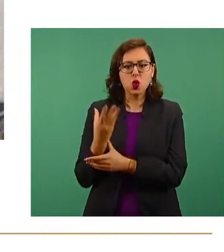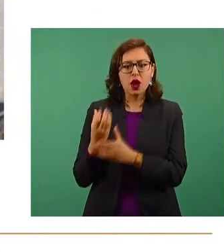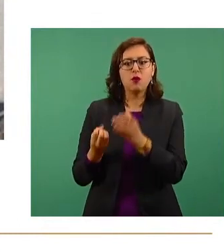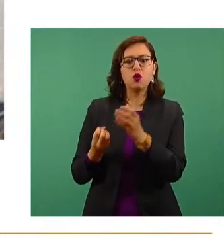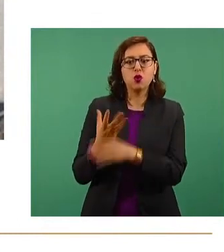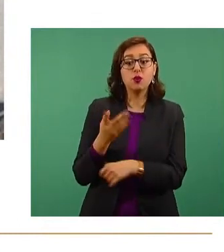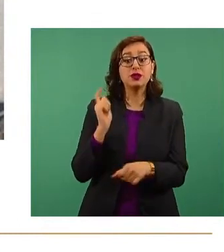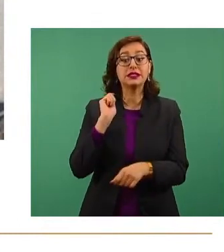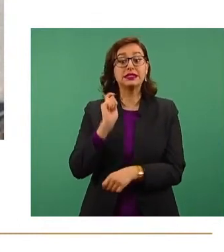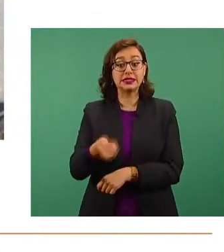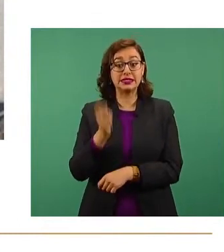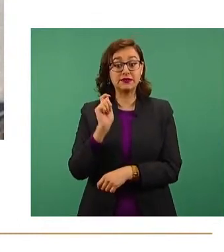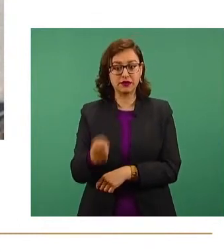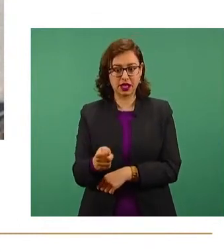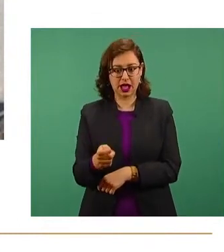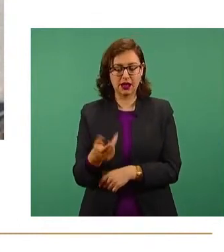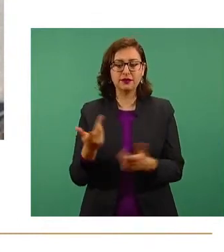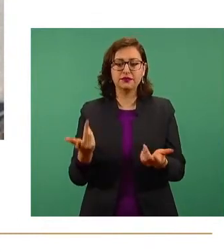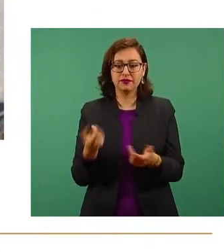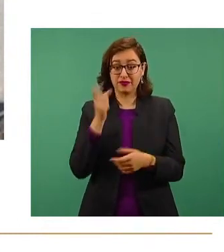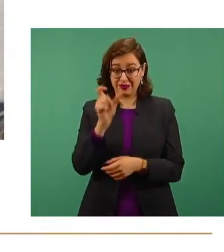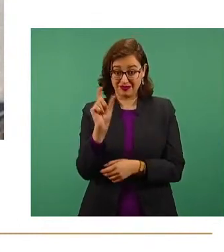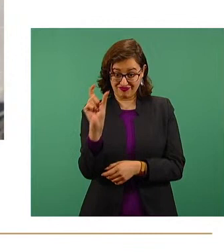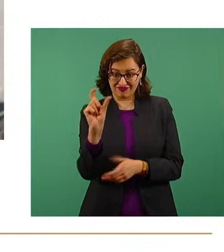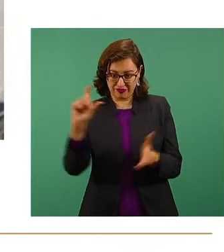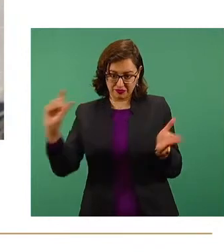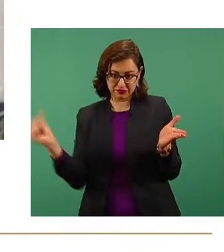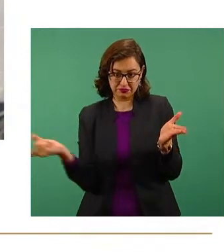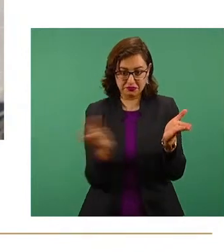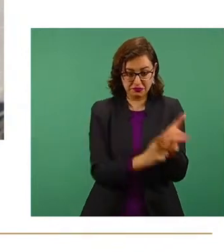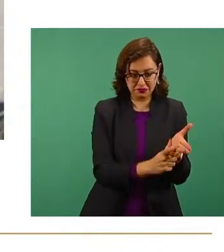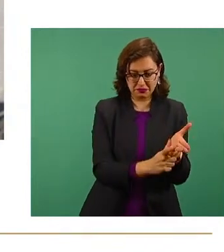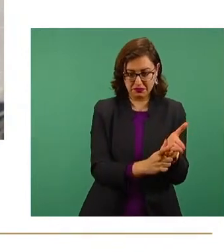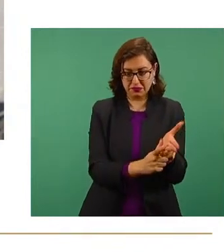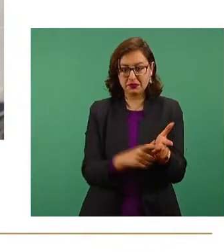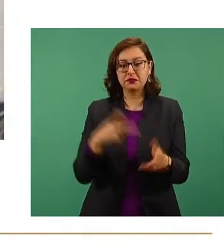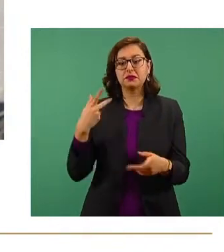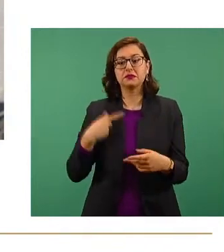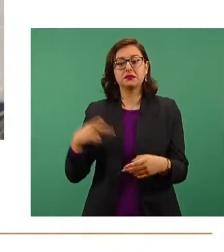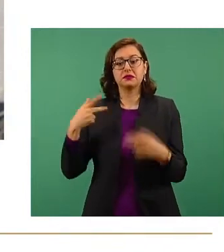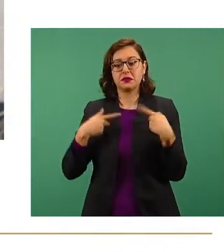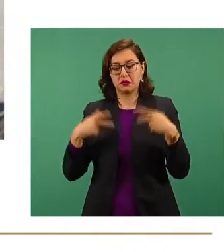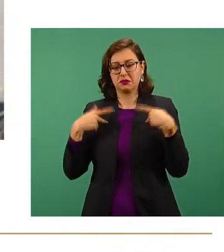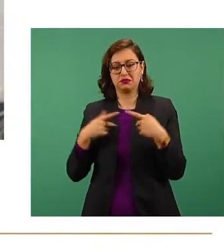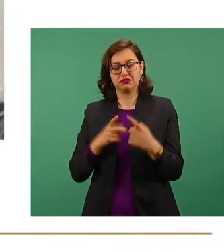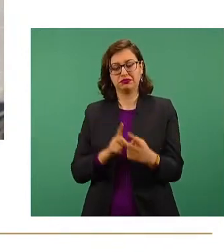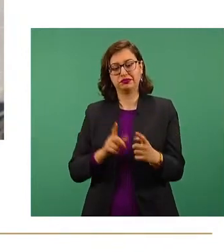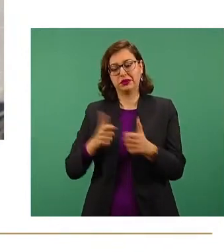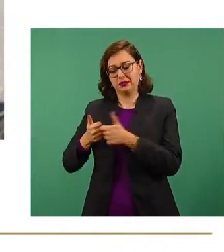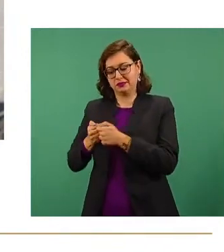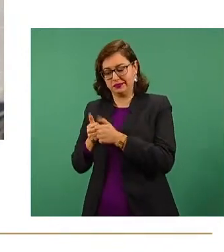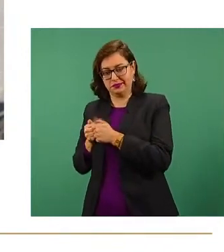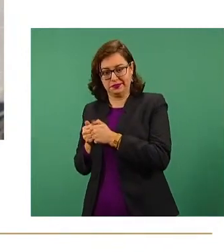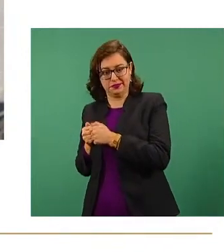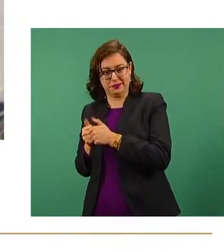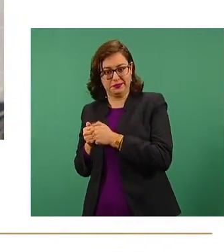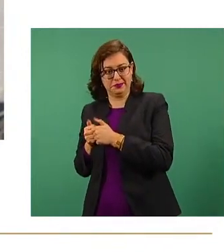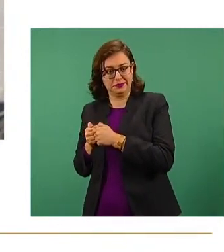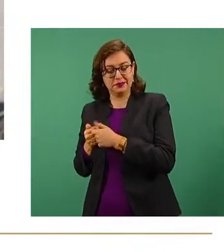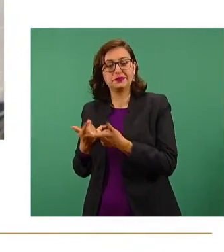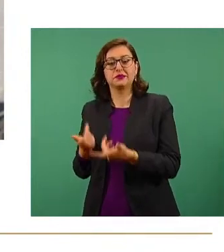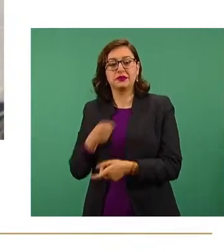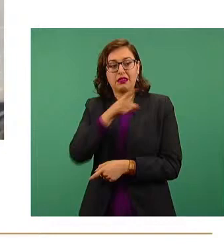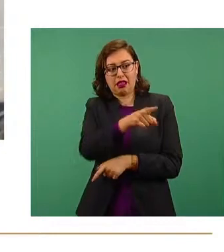cualquier persona pueda controlar el flujo de la bomba y alterarlo a distancia. Puede estar la